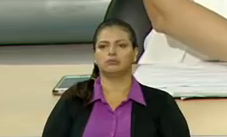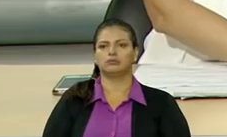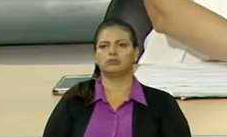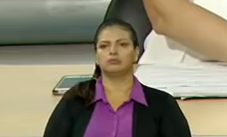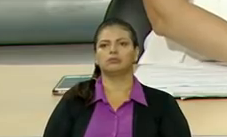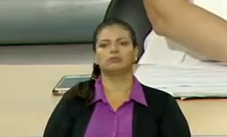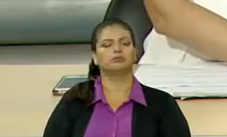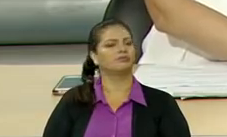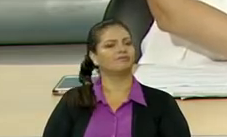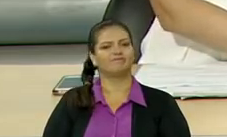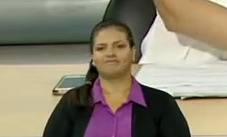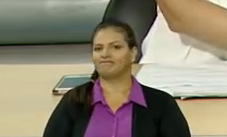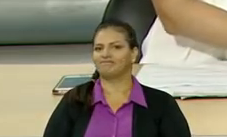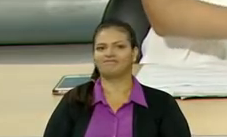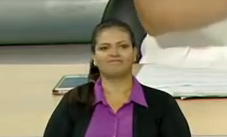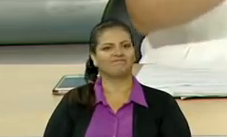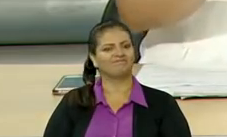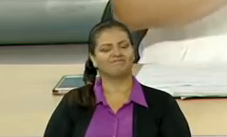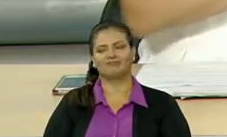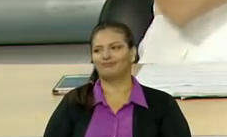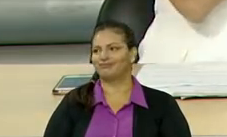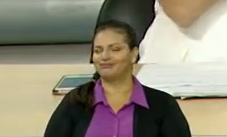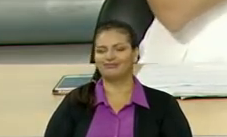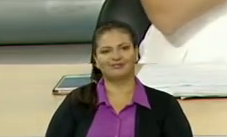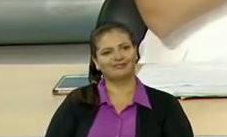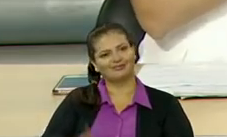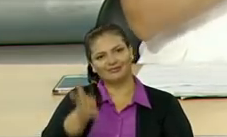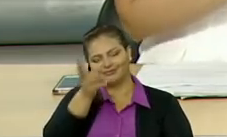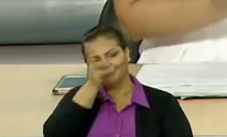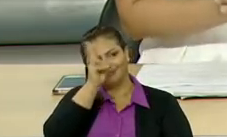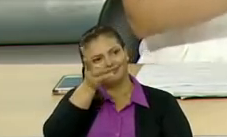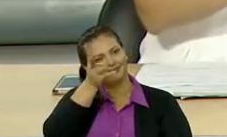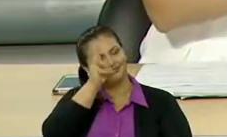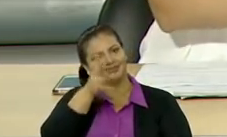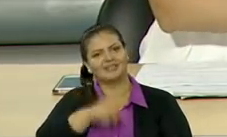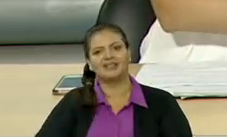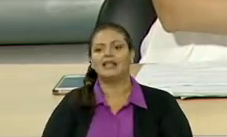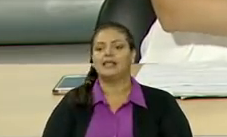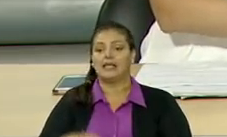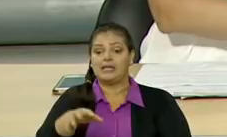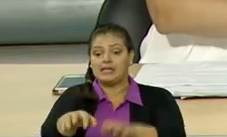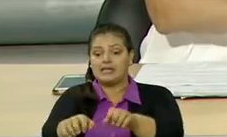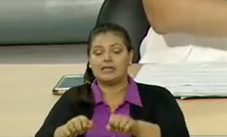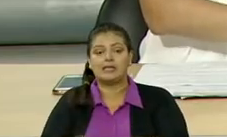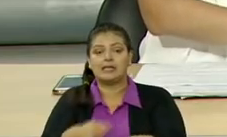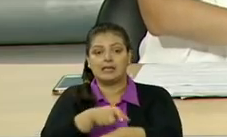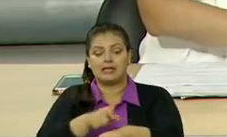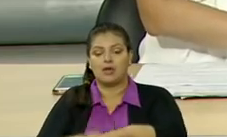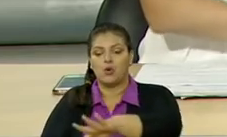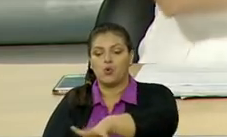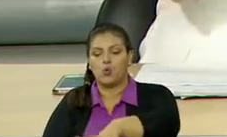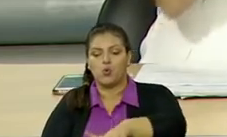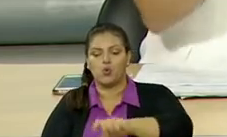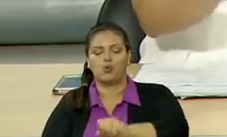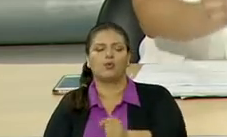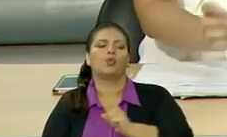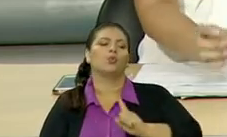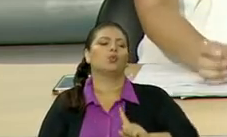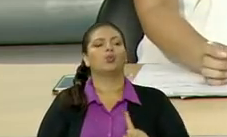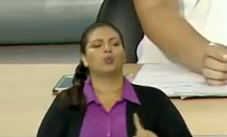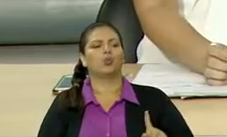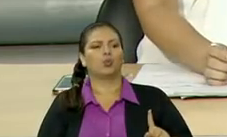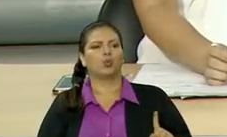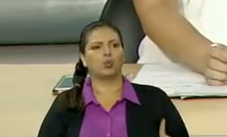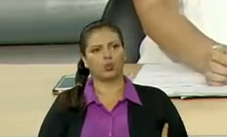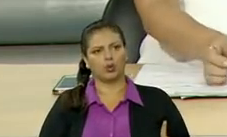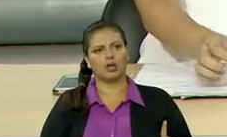Gracias a este hombre, ¿no? Terrible, Hugo, y lo que más me sorprende es que regresa para seguir robando según él y no sabe que ahí hay cámaras. O sea,